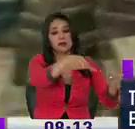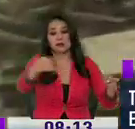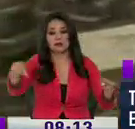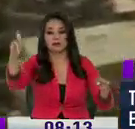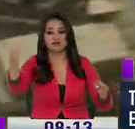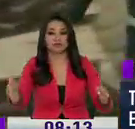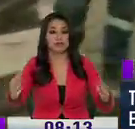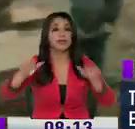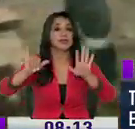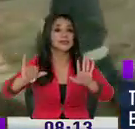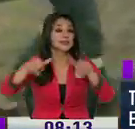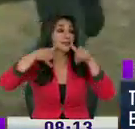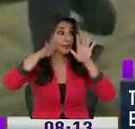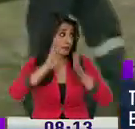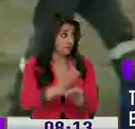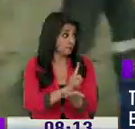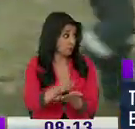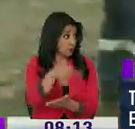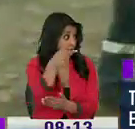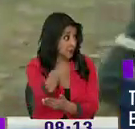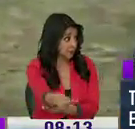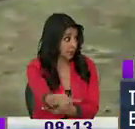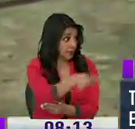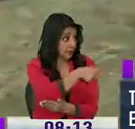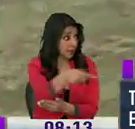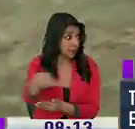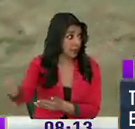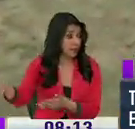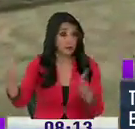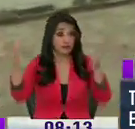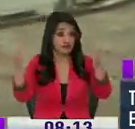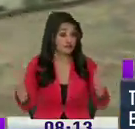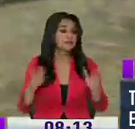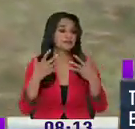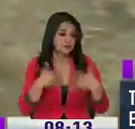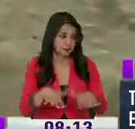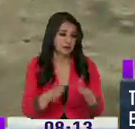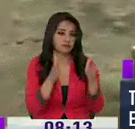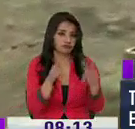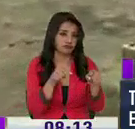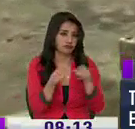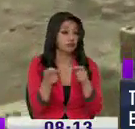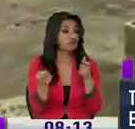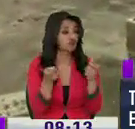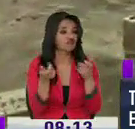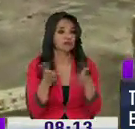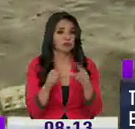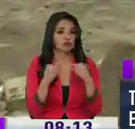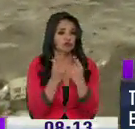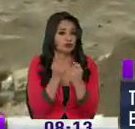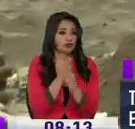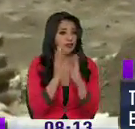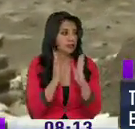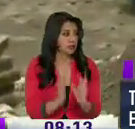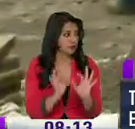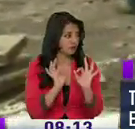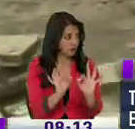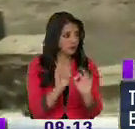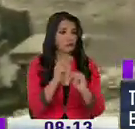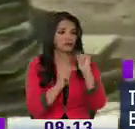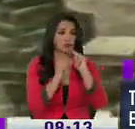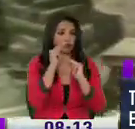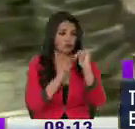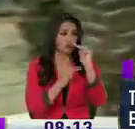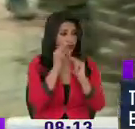6 de diciembre. La próxima semana entonces ya habrán restricciones. Así es. Está contratado el cuerpo de ingenieros y nuestro objetivo